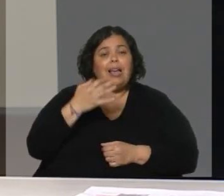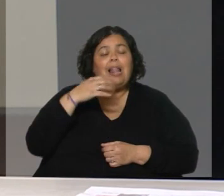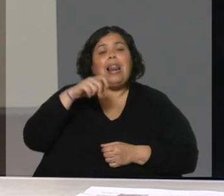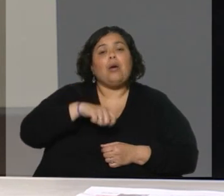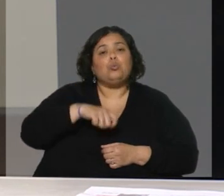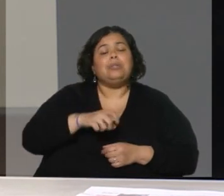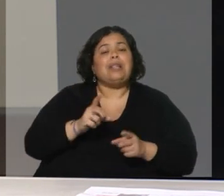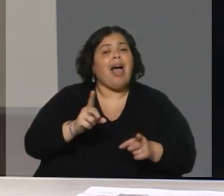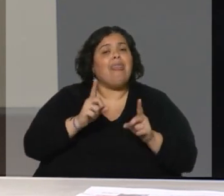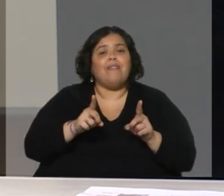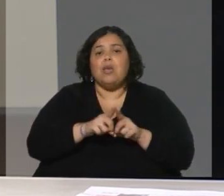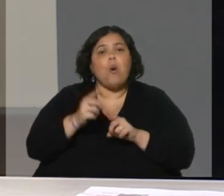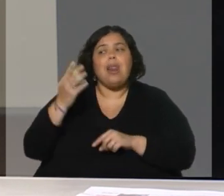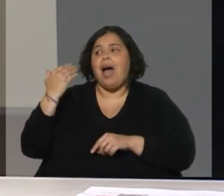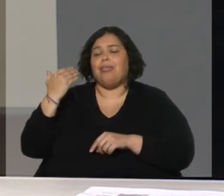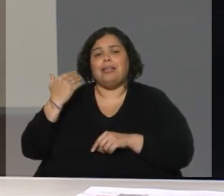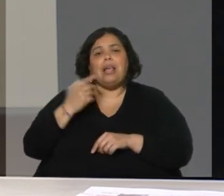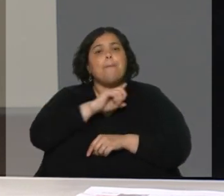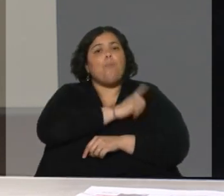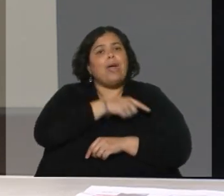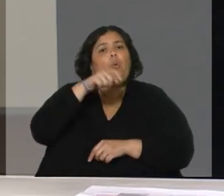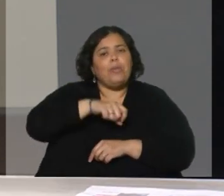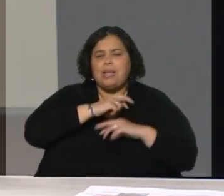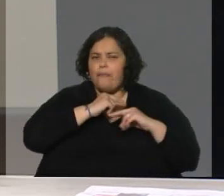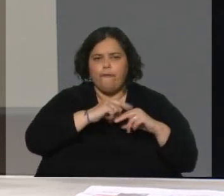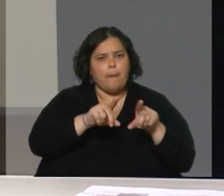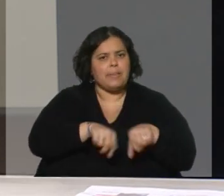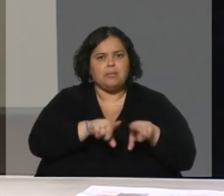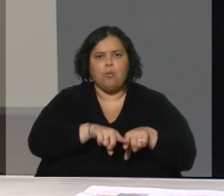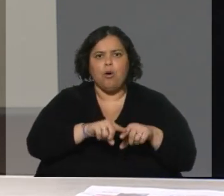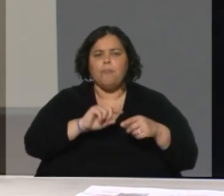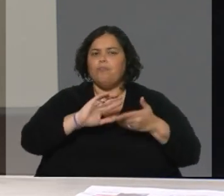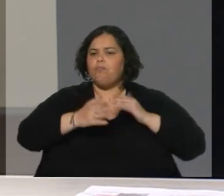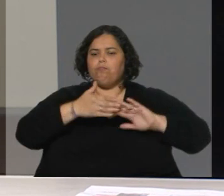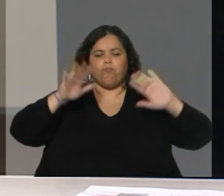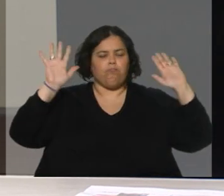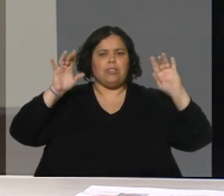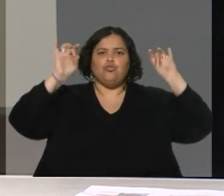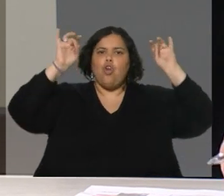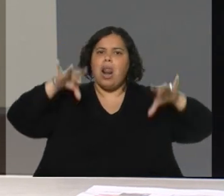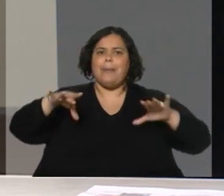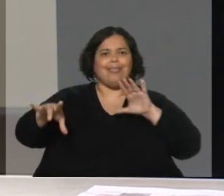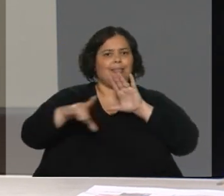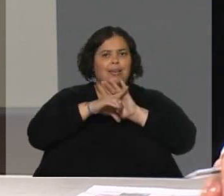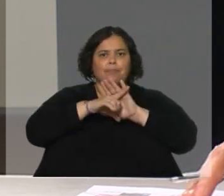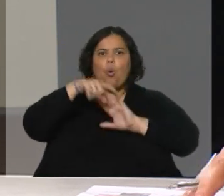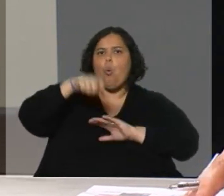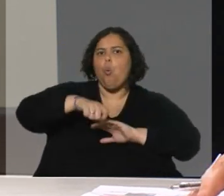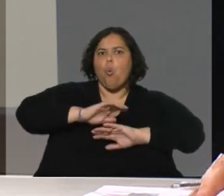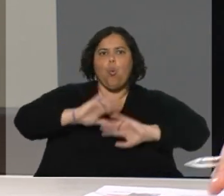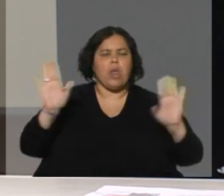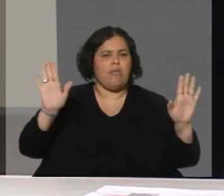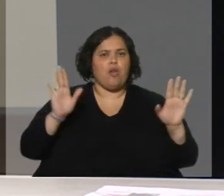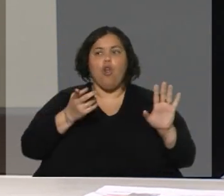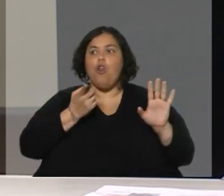que ser como fue siempre y que puede judicial lo sigue manteniendo y es absolutamente basada en lo jurídico lo político por sobre